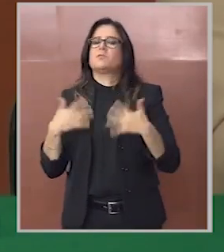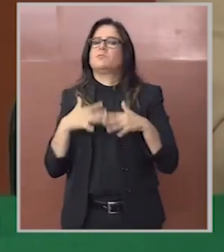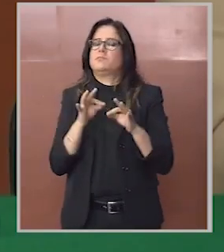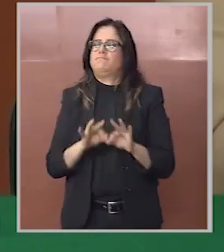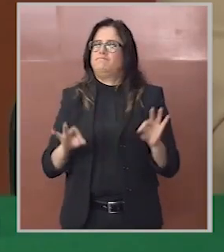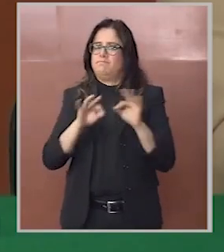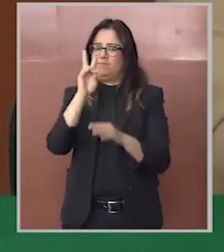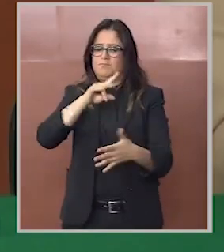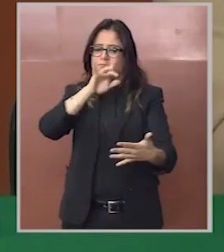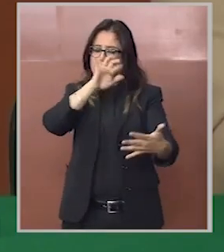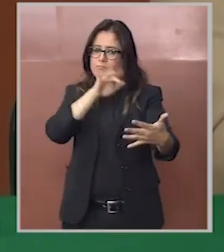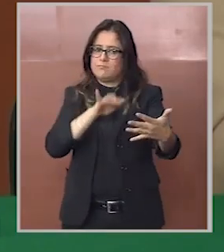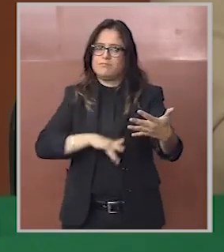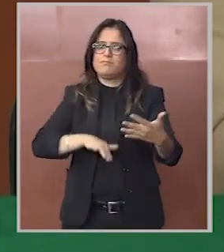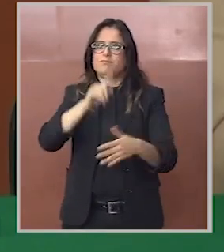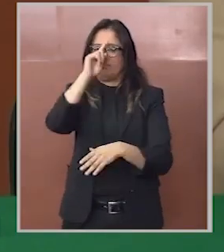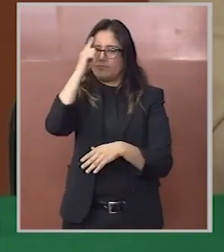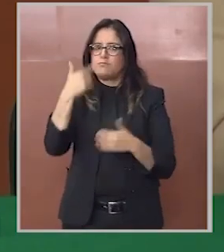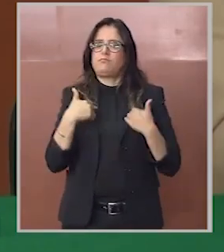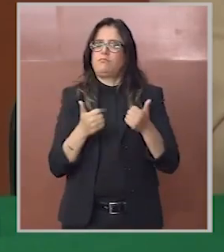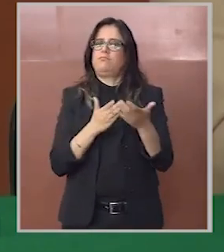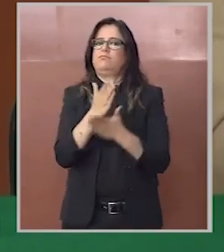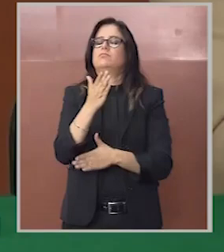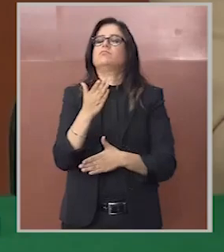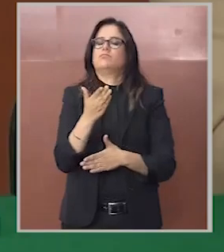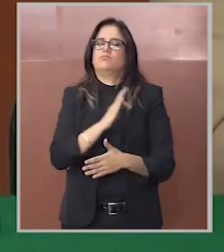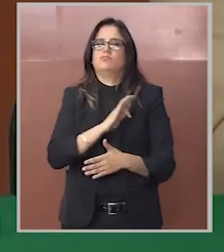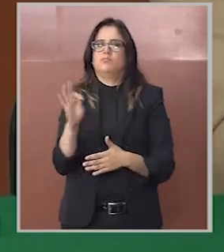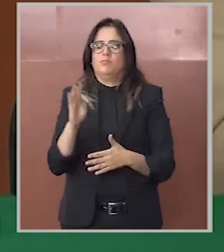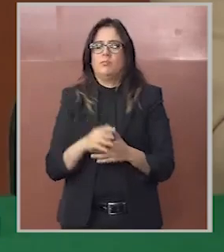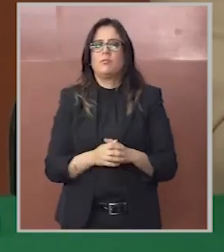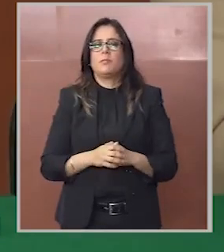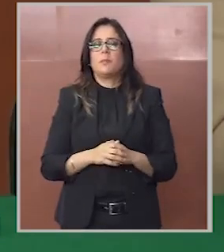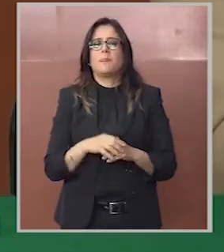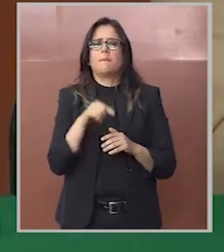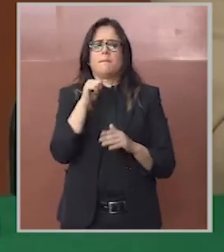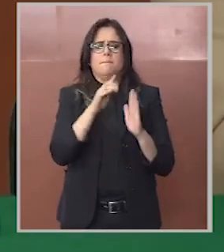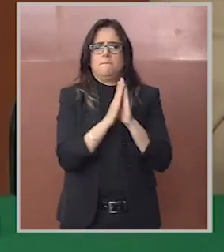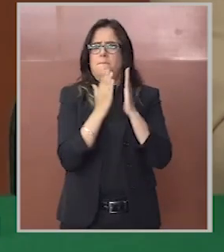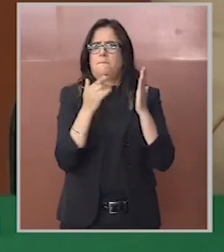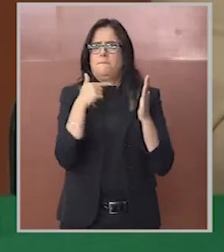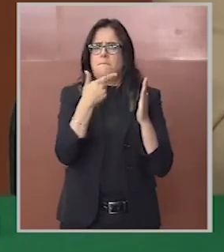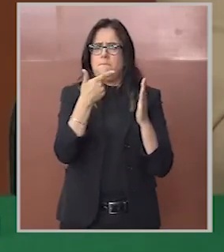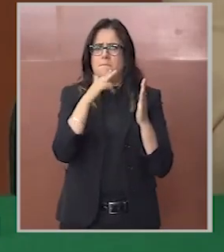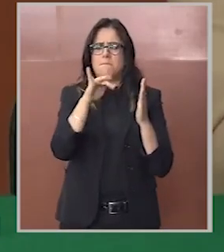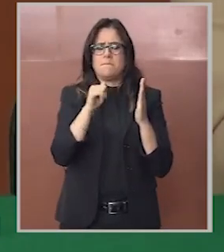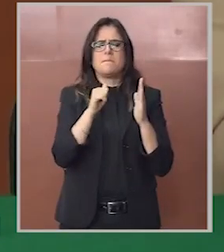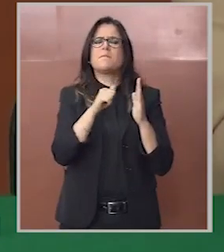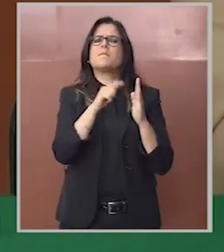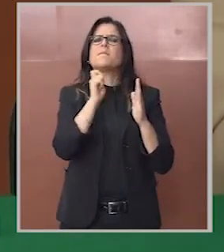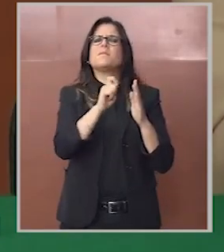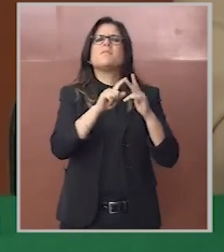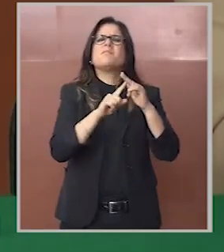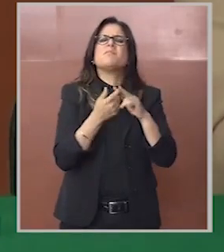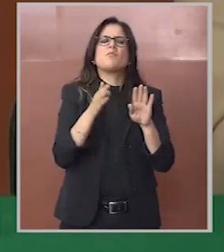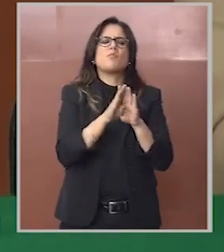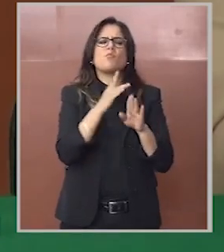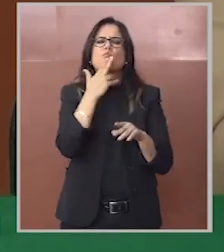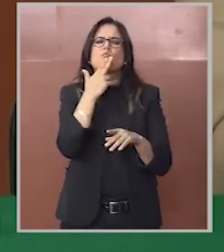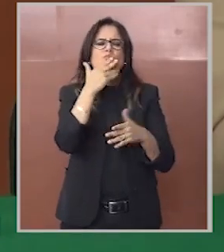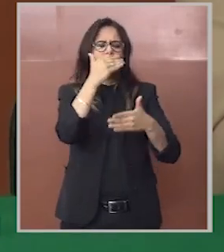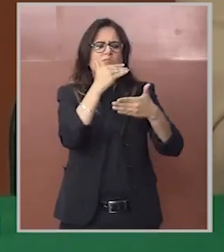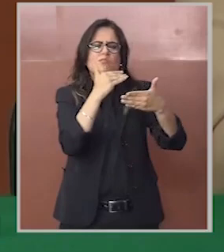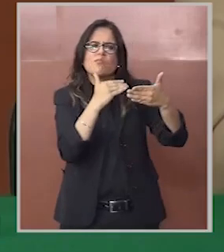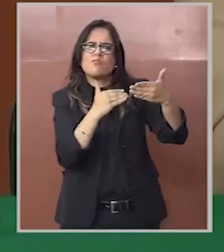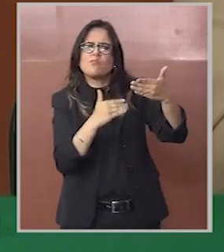no y bueno este la guía empieza por ejemplo esta primera gría sobre este qué es y cómo funciona el poder